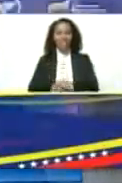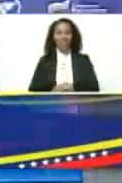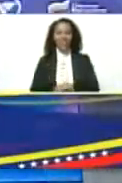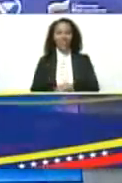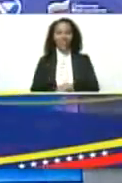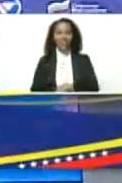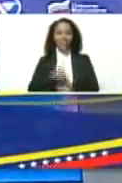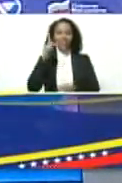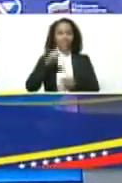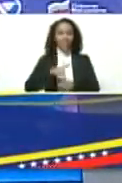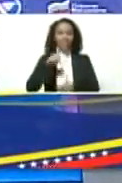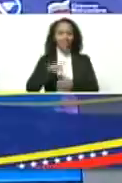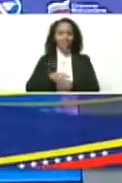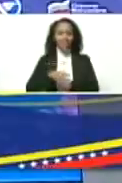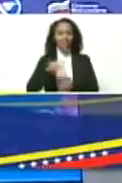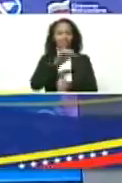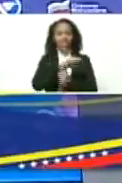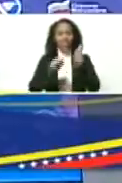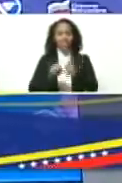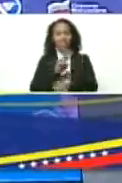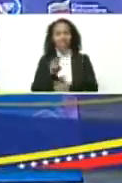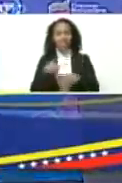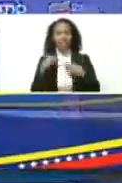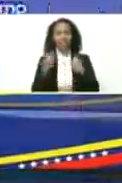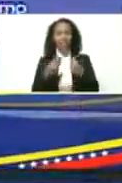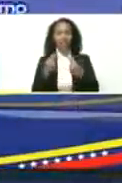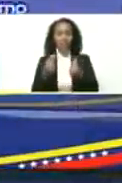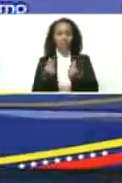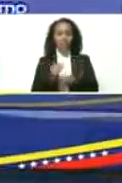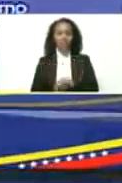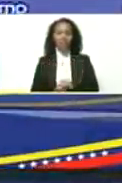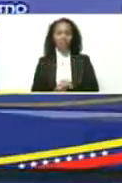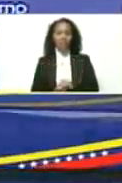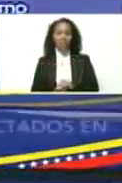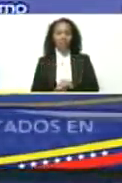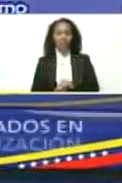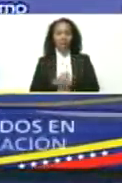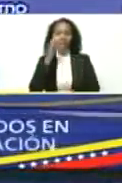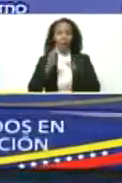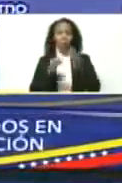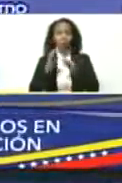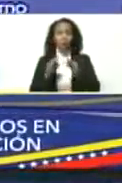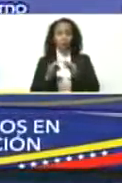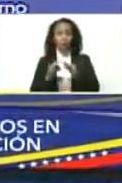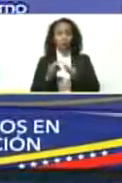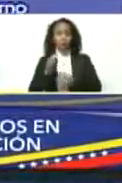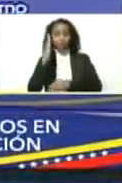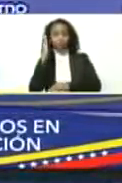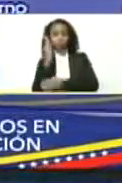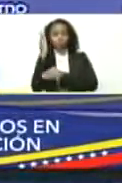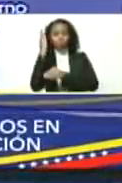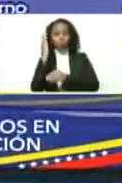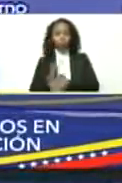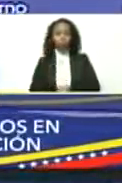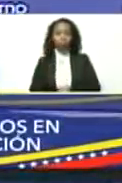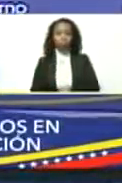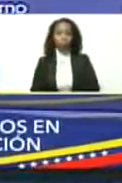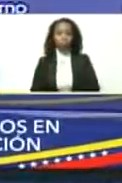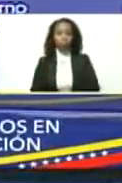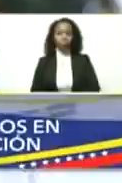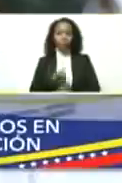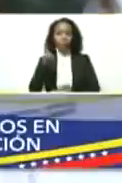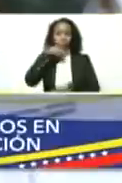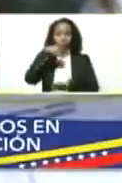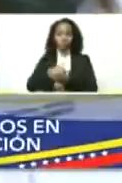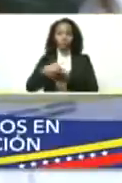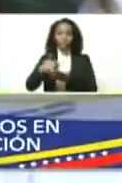de Petróleo y vicepresidente de Economía es abogado criminólogo, eso llaman el